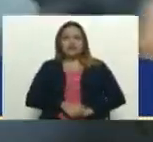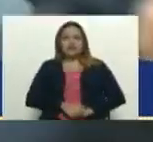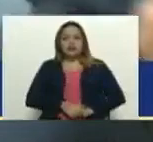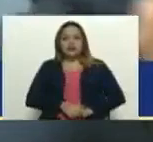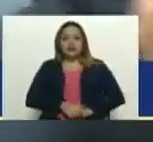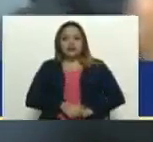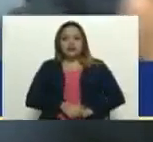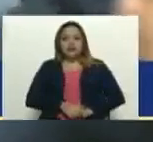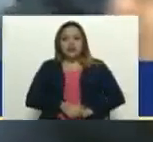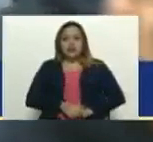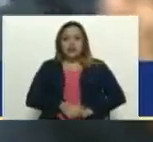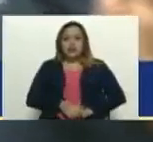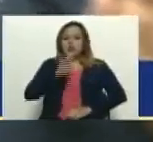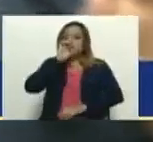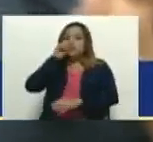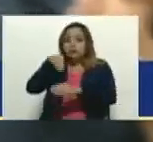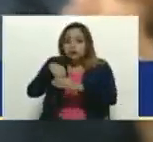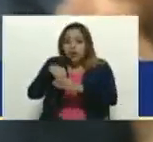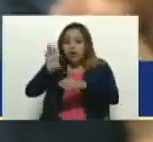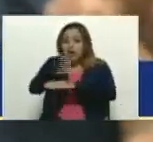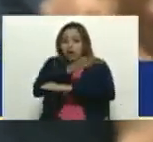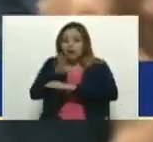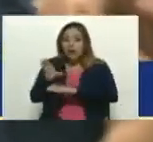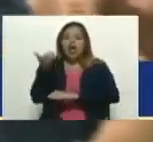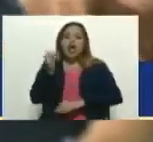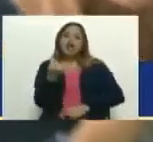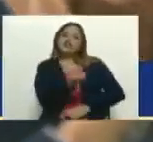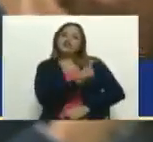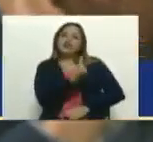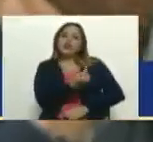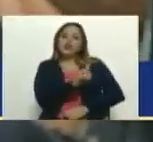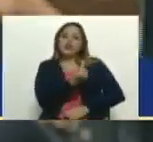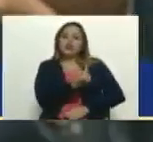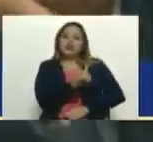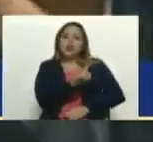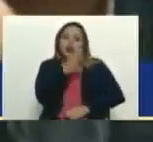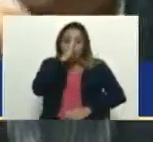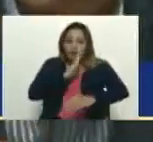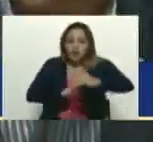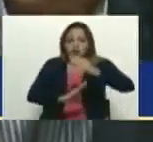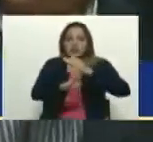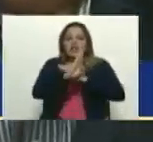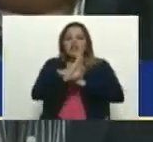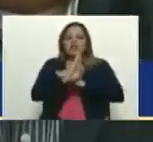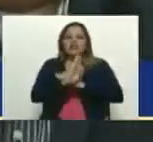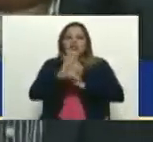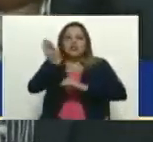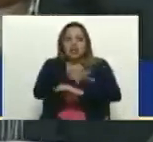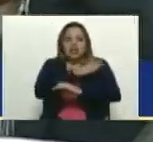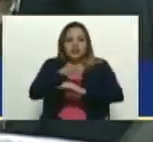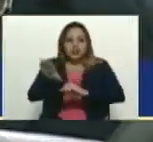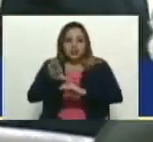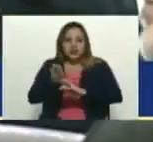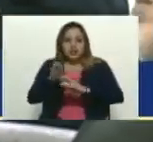si calla el cantor, se quedan solos los humildes gorriones de los